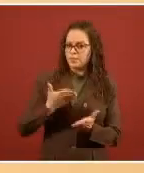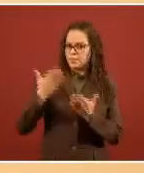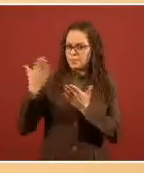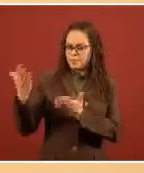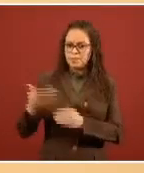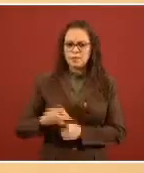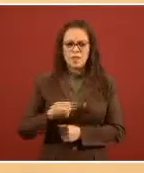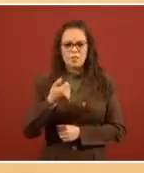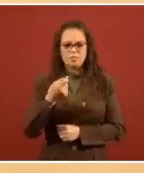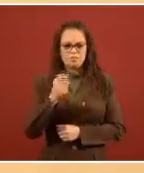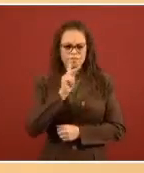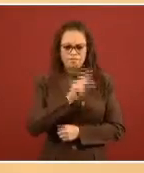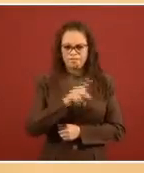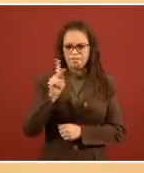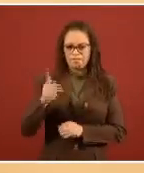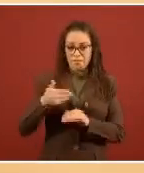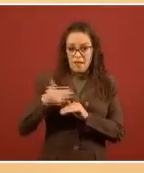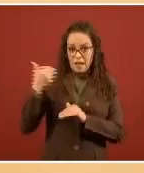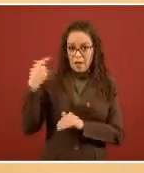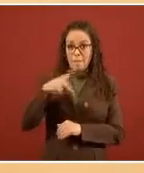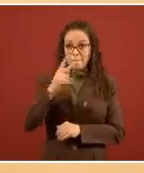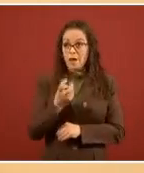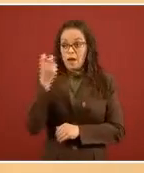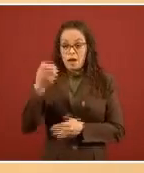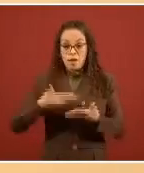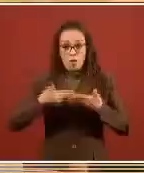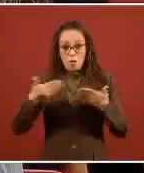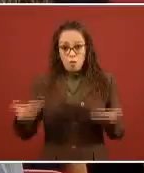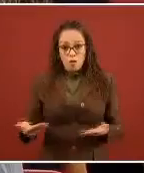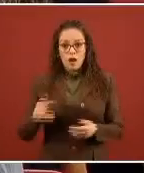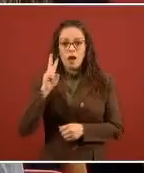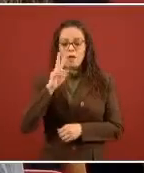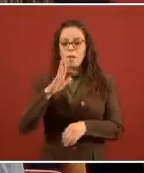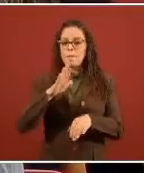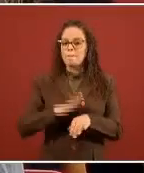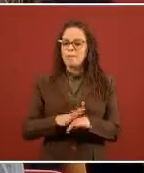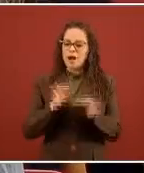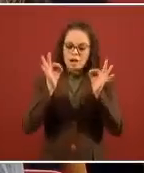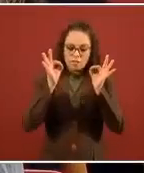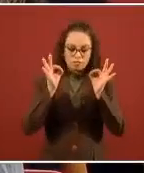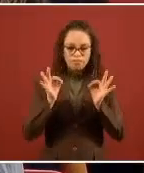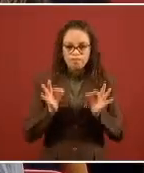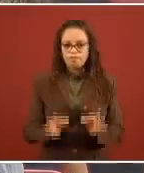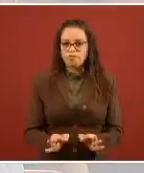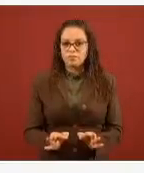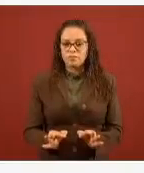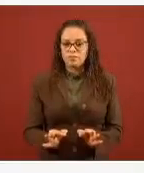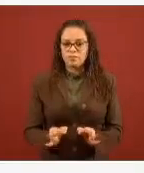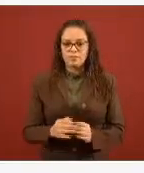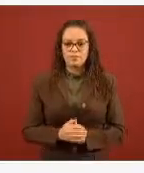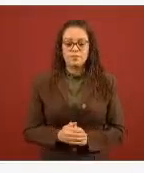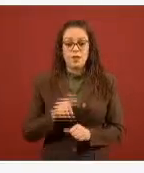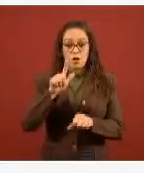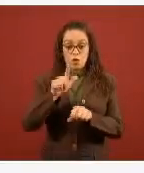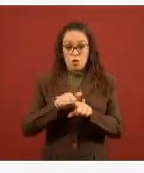es similar al anterior, solamente que en la comparación es más real, ya que